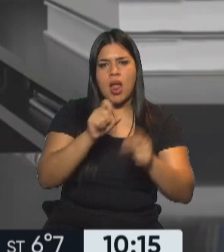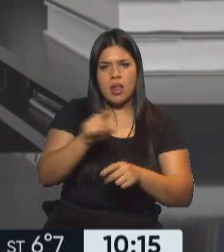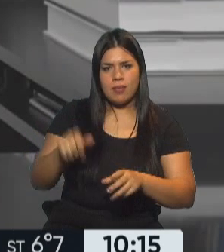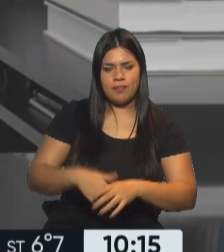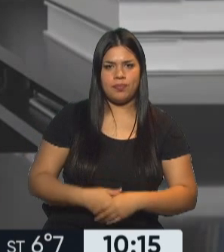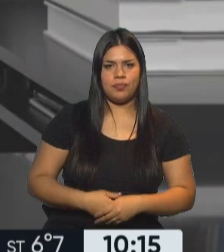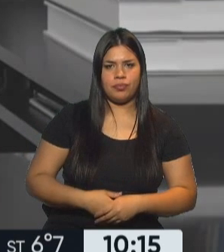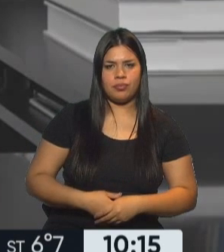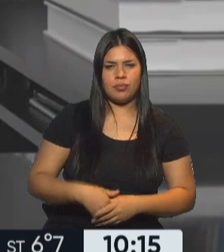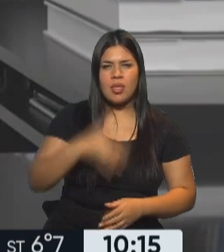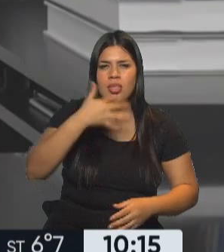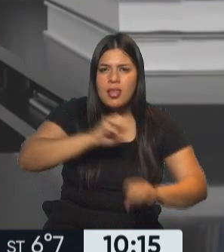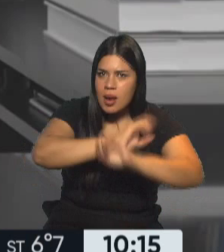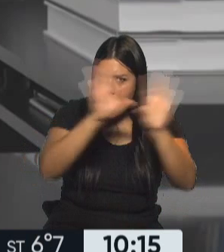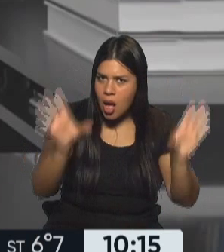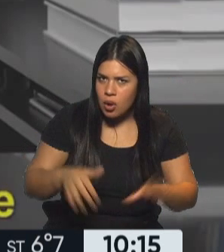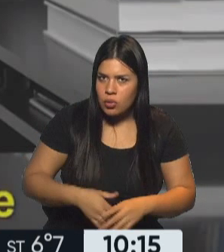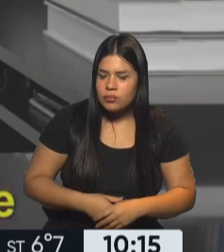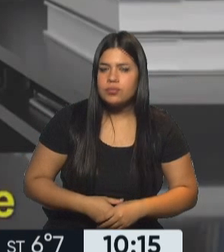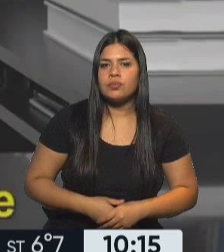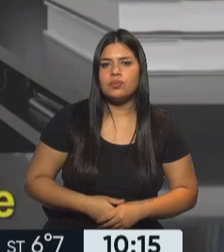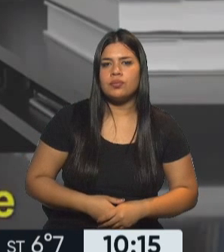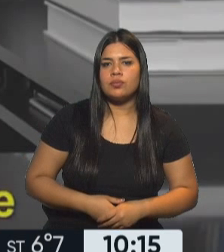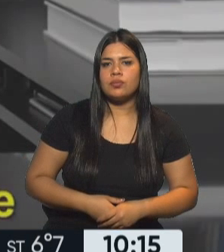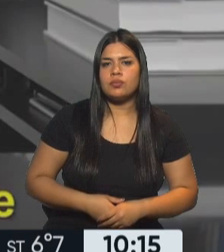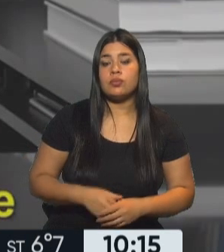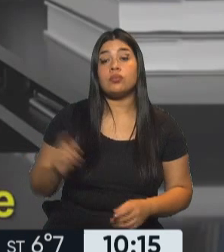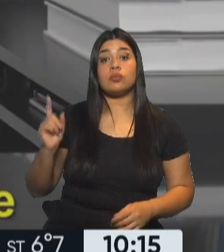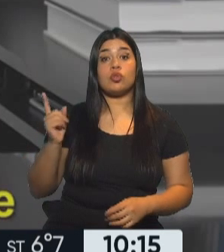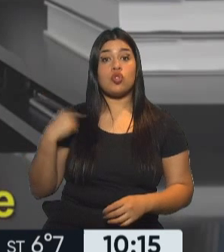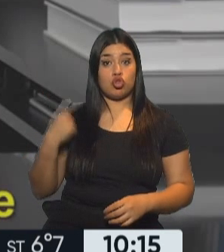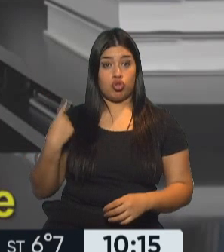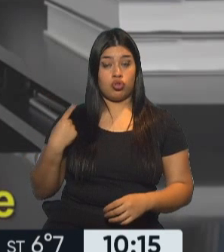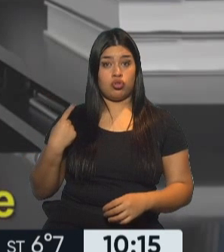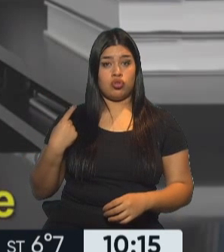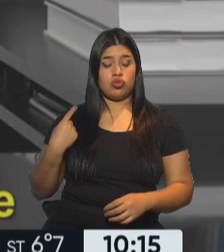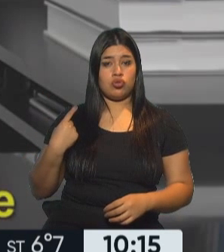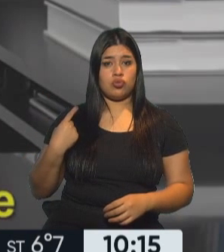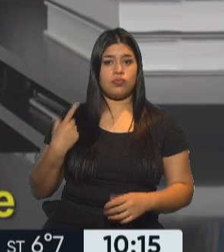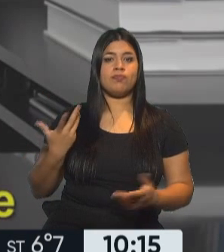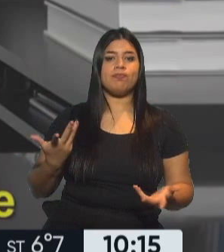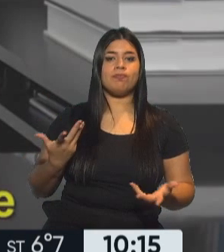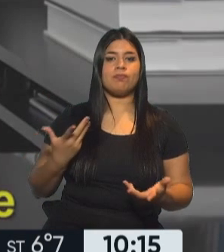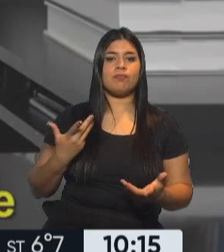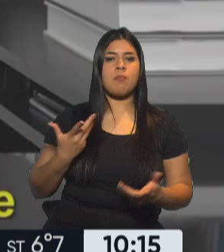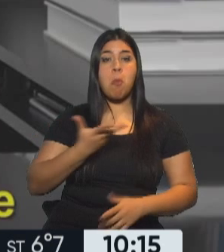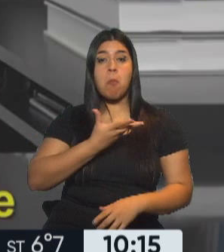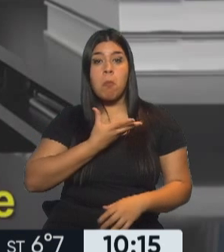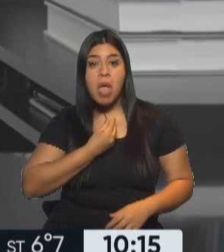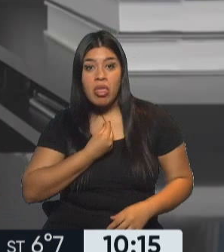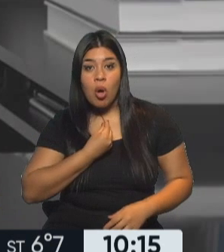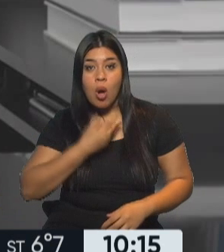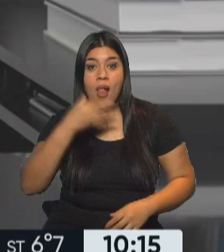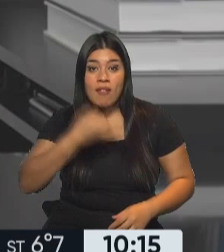Que se entienda bien claro, de este lado no van a encontrar a quienes le temen a la